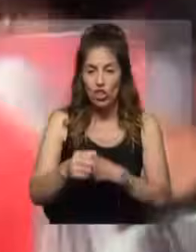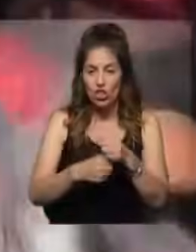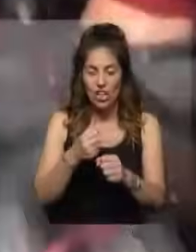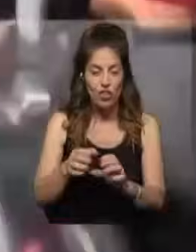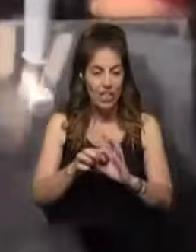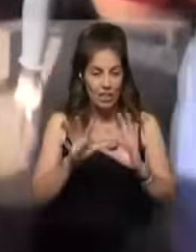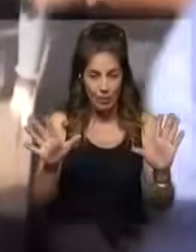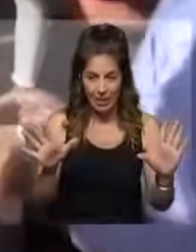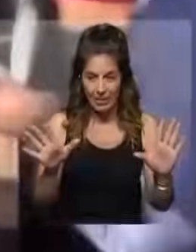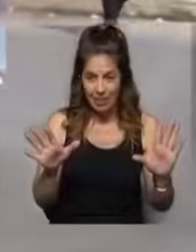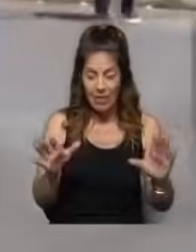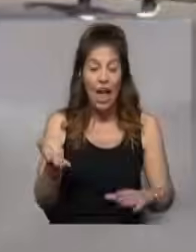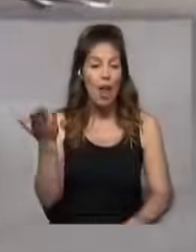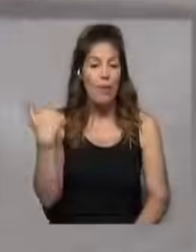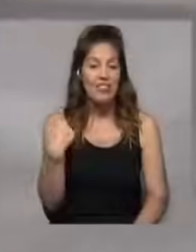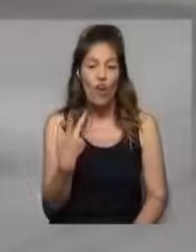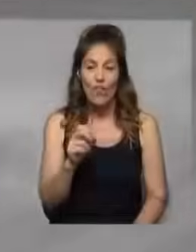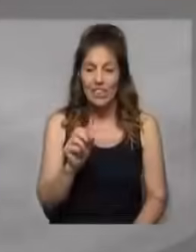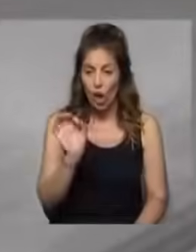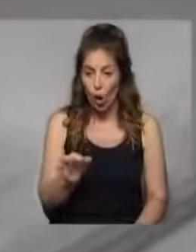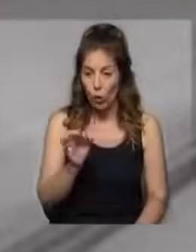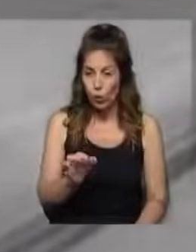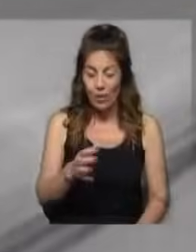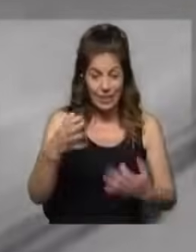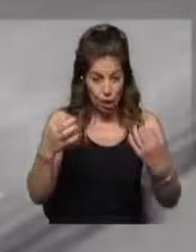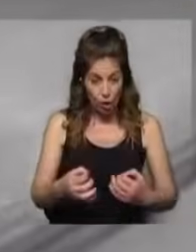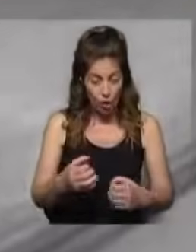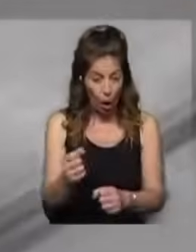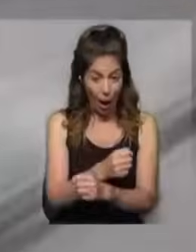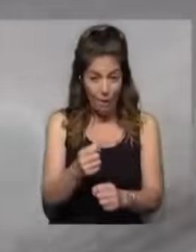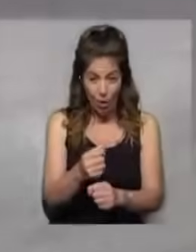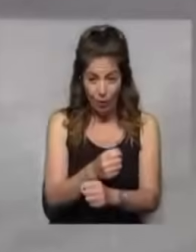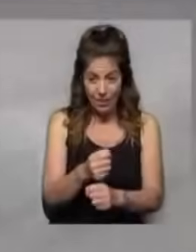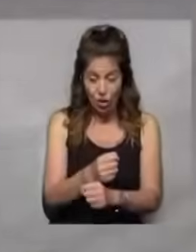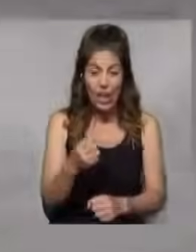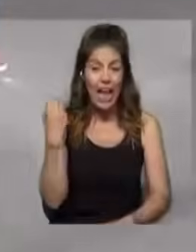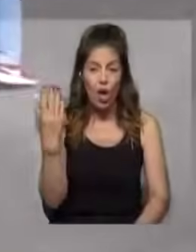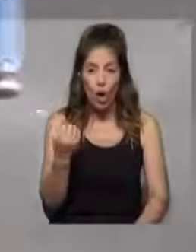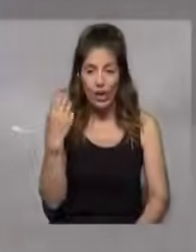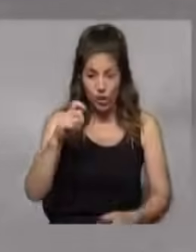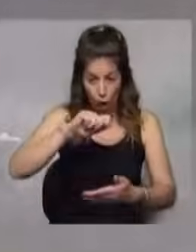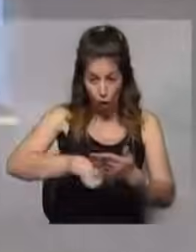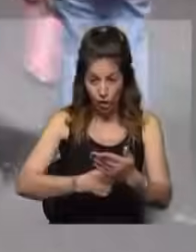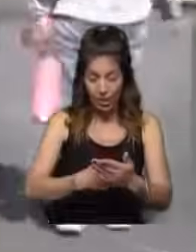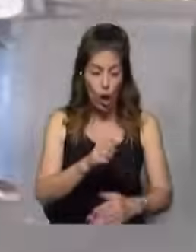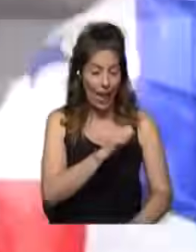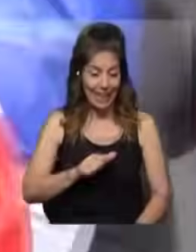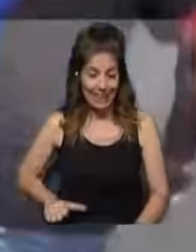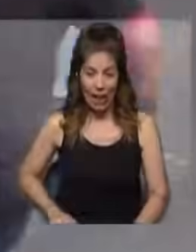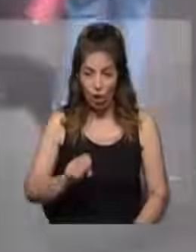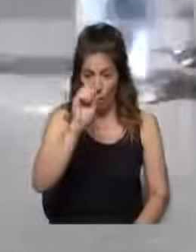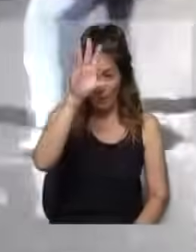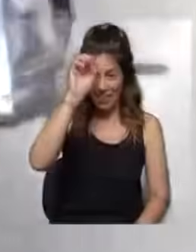independencia desde el pasado 20 de octubre cuando se concretó la aprobación dita en el congreso del contrato entre el estado y la minera